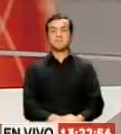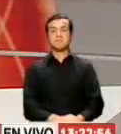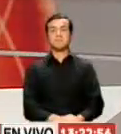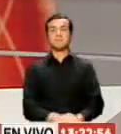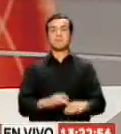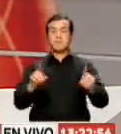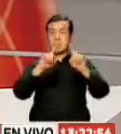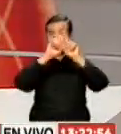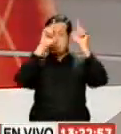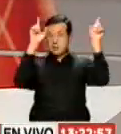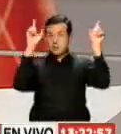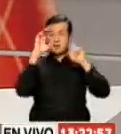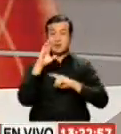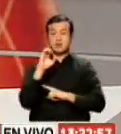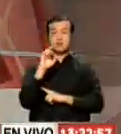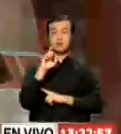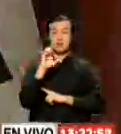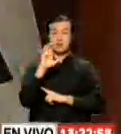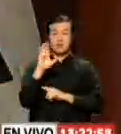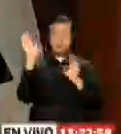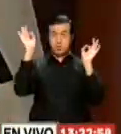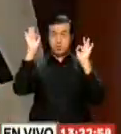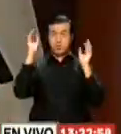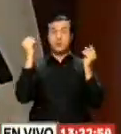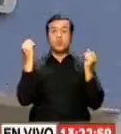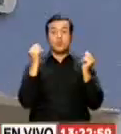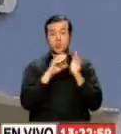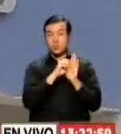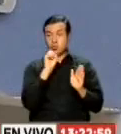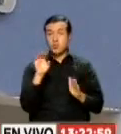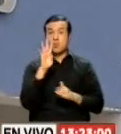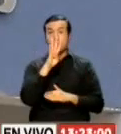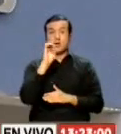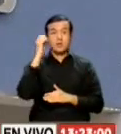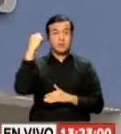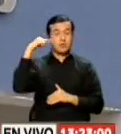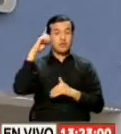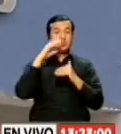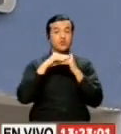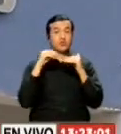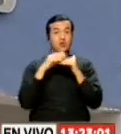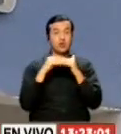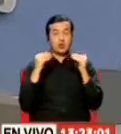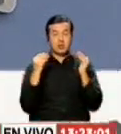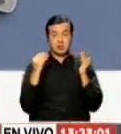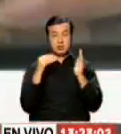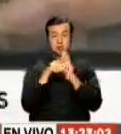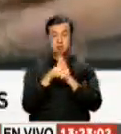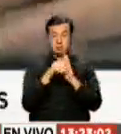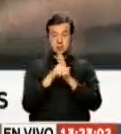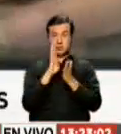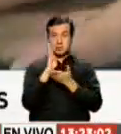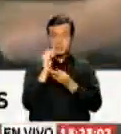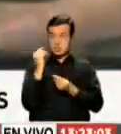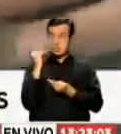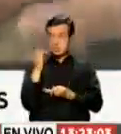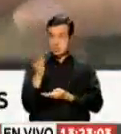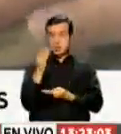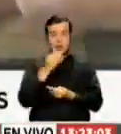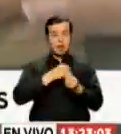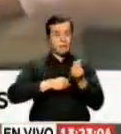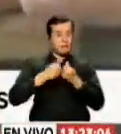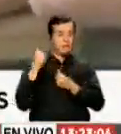Corporación Eléctrica del Ecuador, CELEC, efectuó la transferencia de $40 millones al BIES. Este rubro es parte de la recuperación del